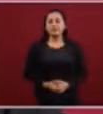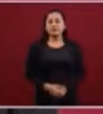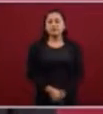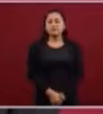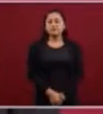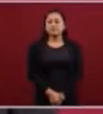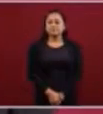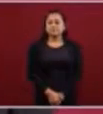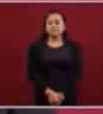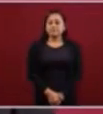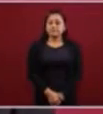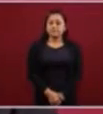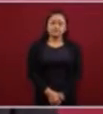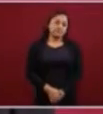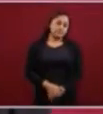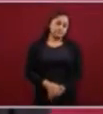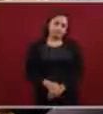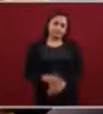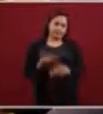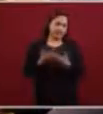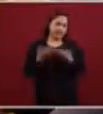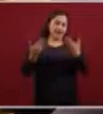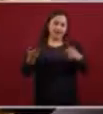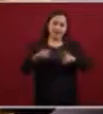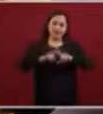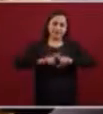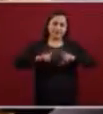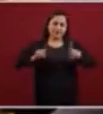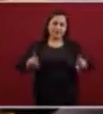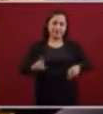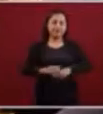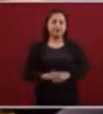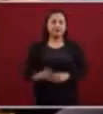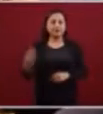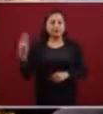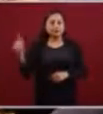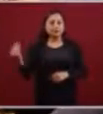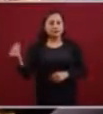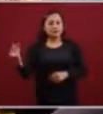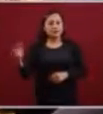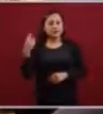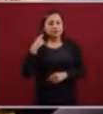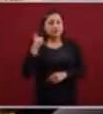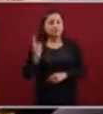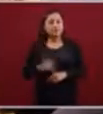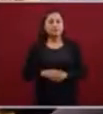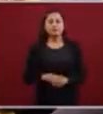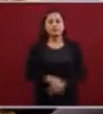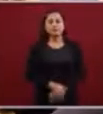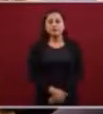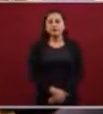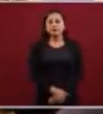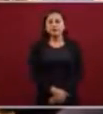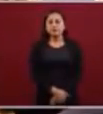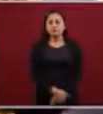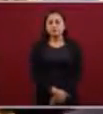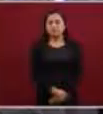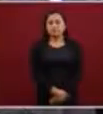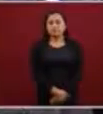Entonces, ya no es así. Autoridades capitalinas destacaron que este operativo había sido muy importante.